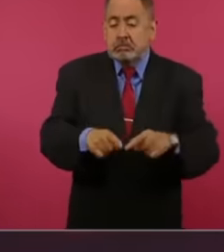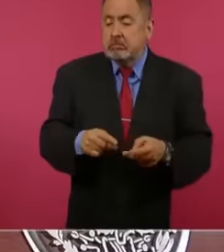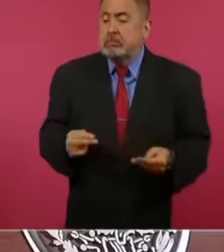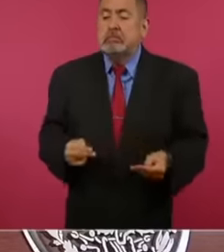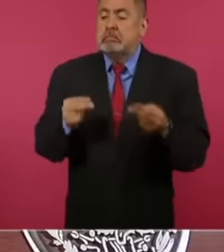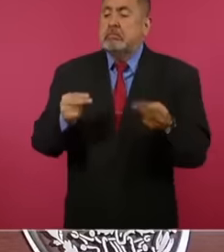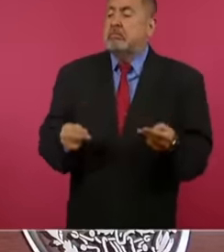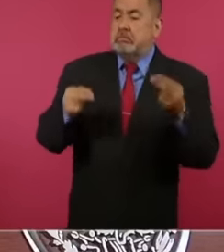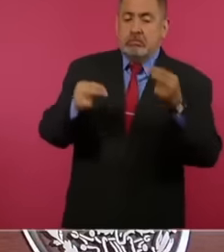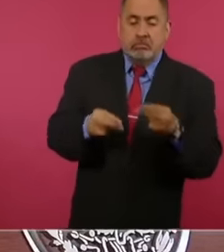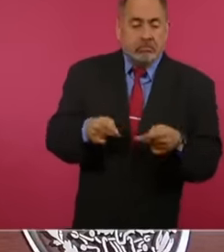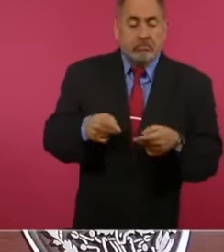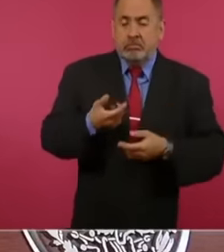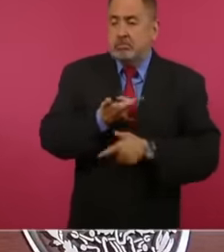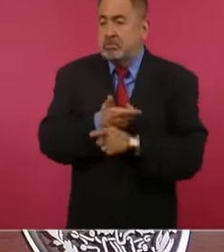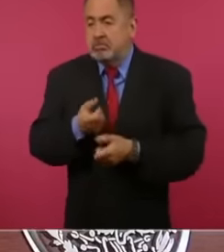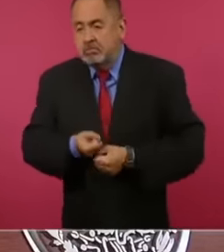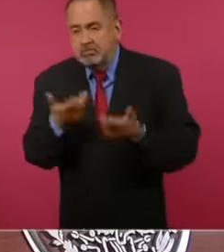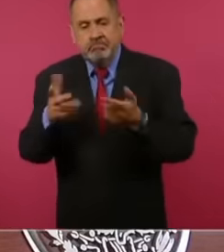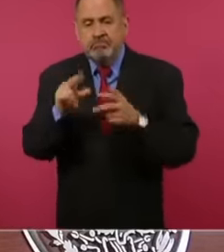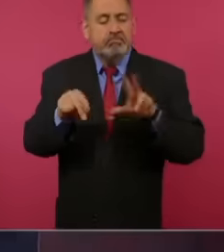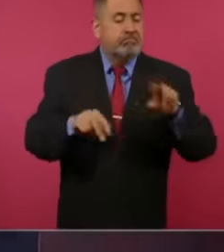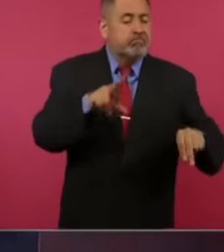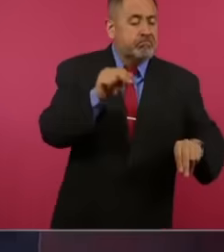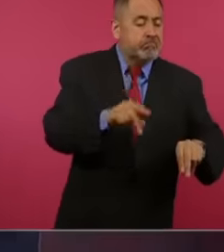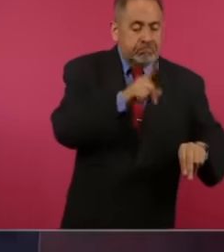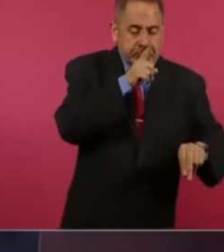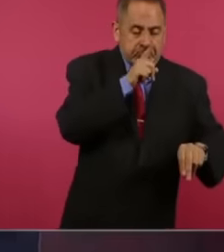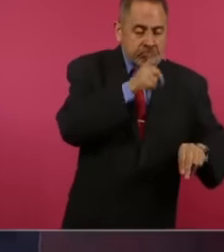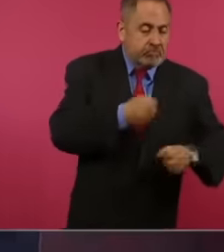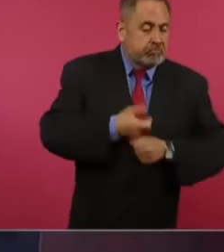negocian con la libertad de expresión